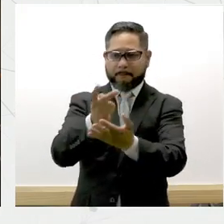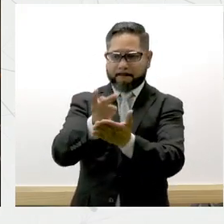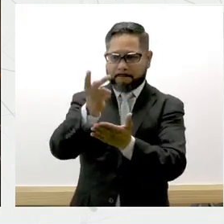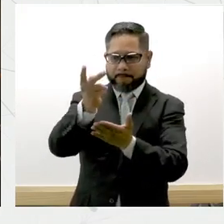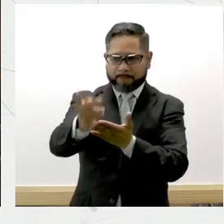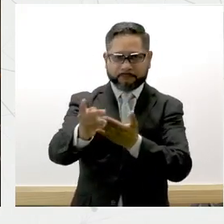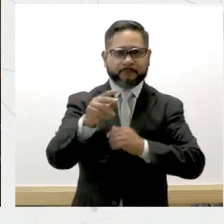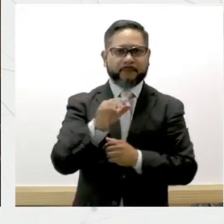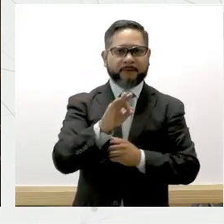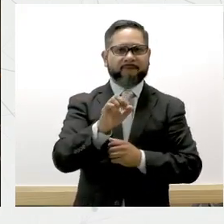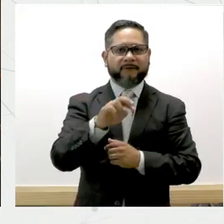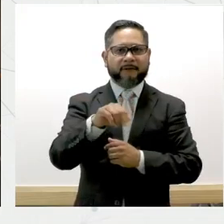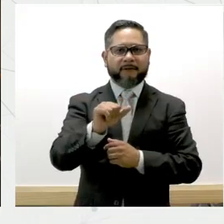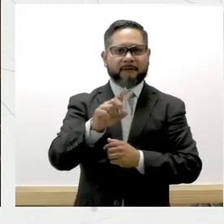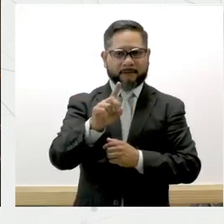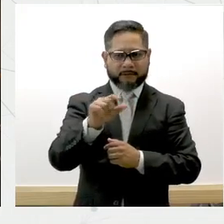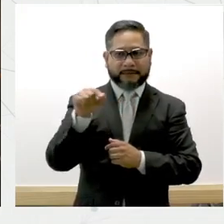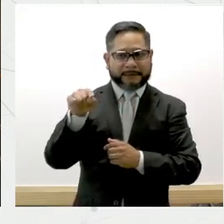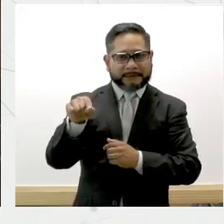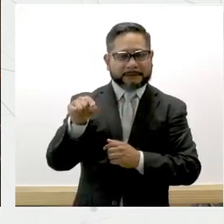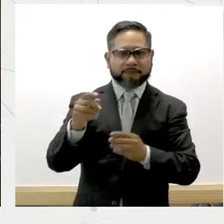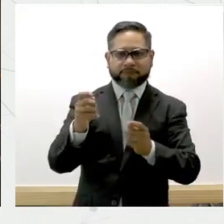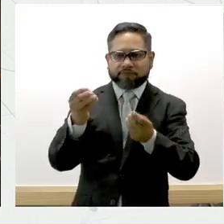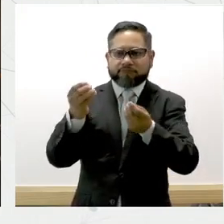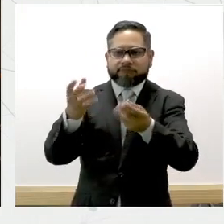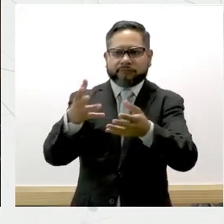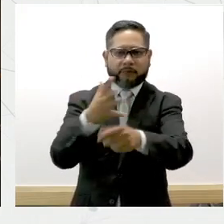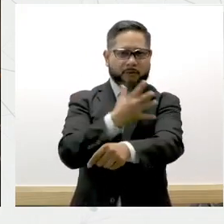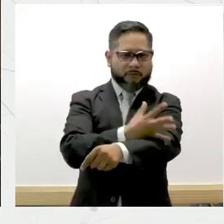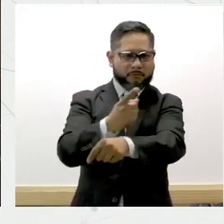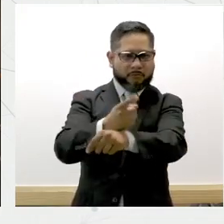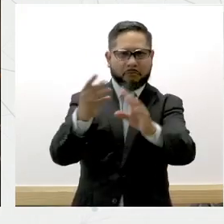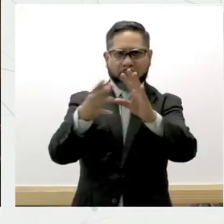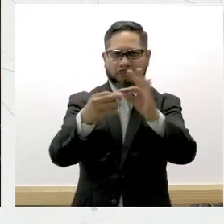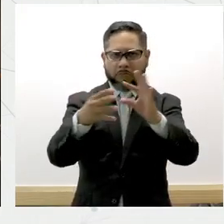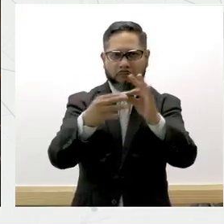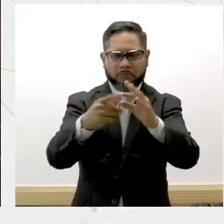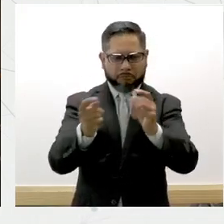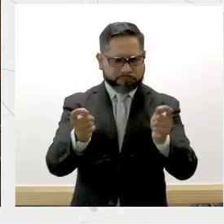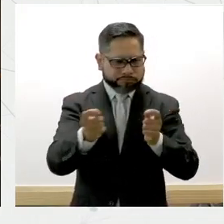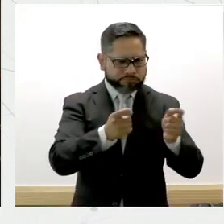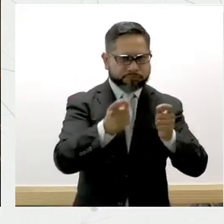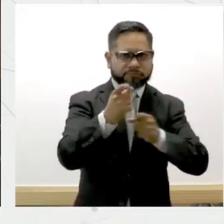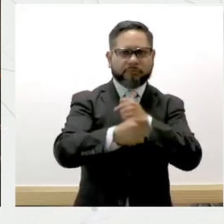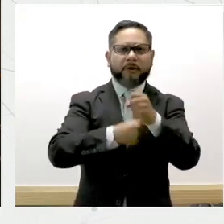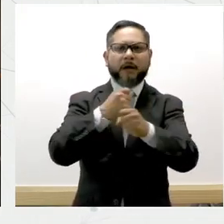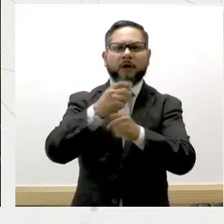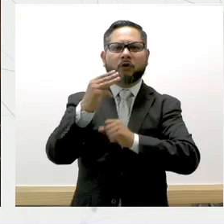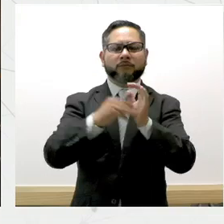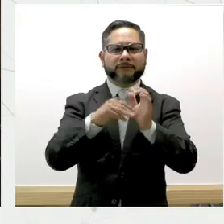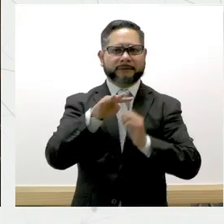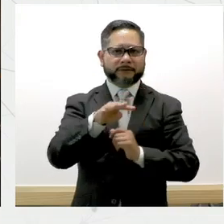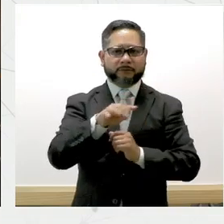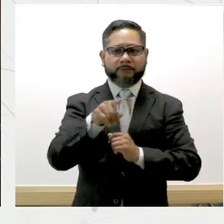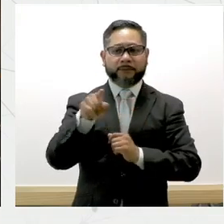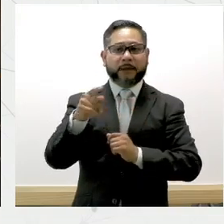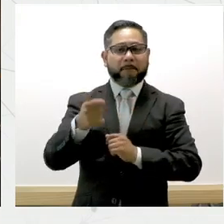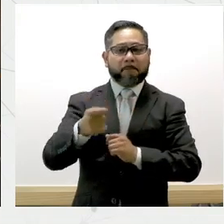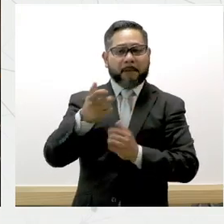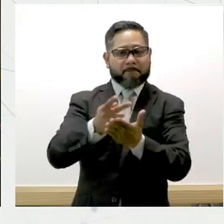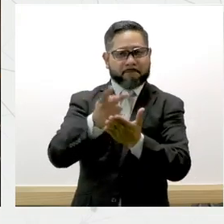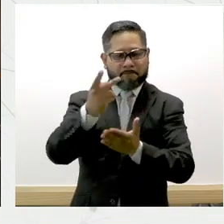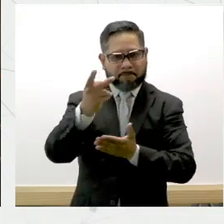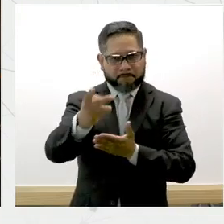para la mejora de la transparencia y la eficiencia en la gestión 2019. Recibió el primer premio en el